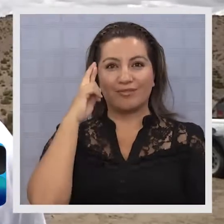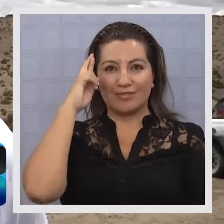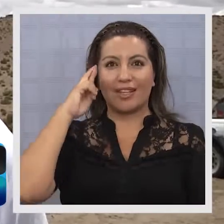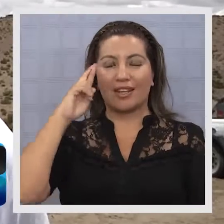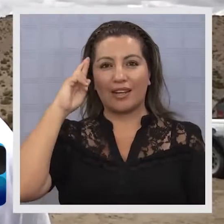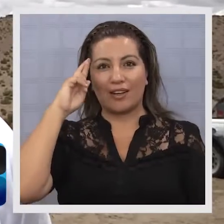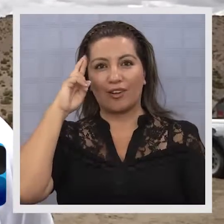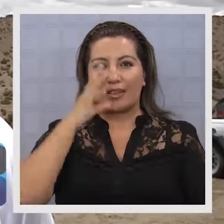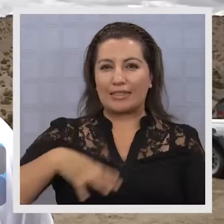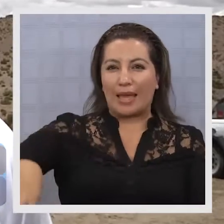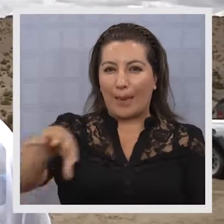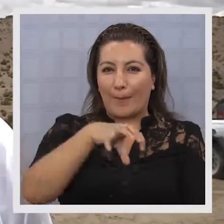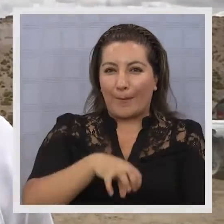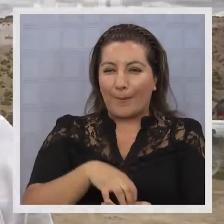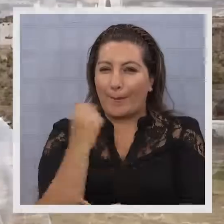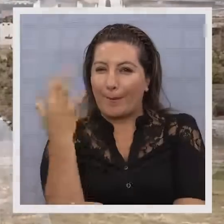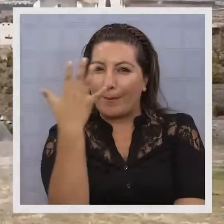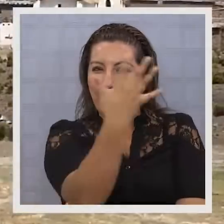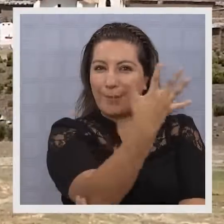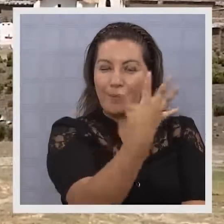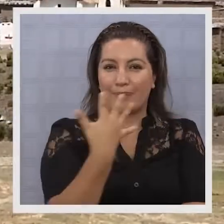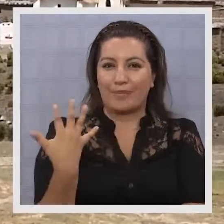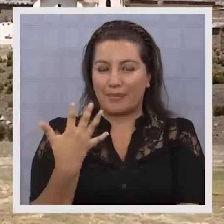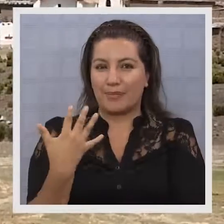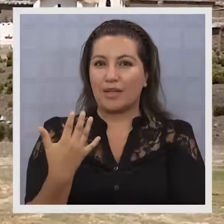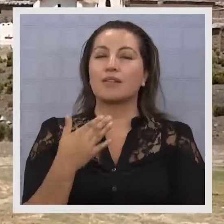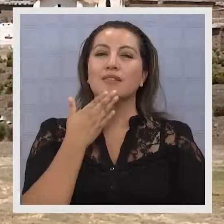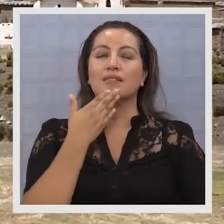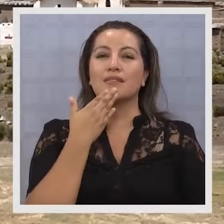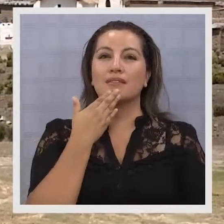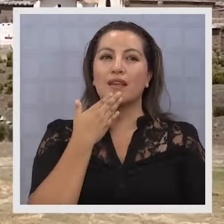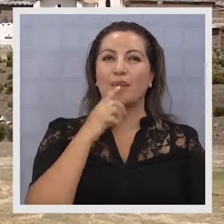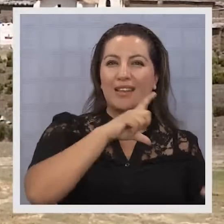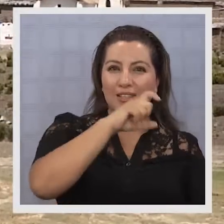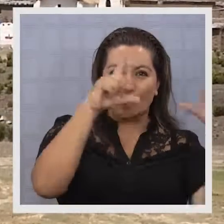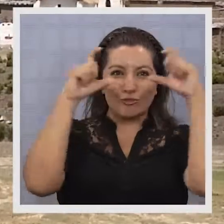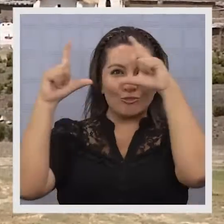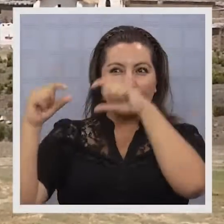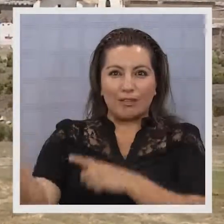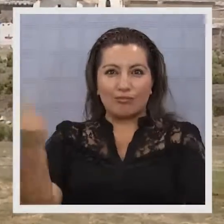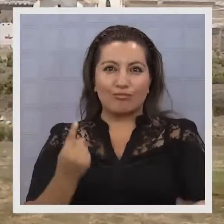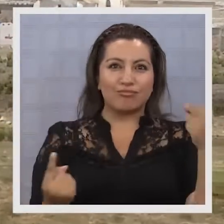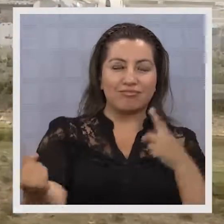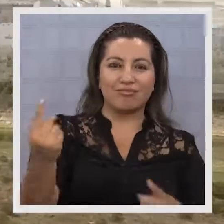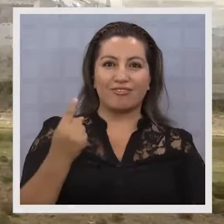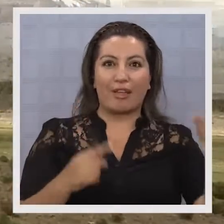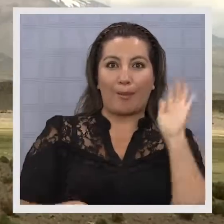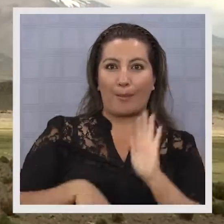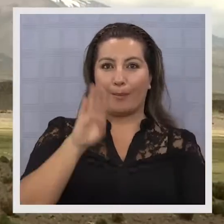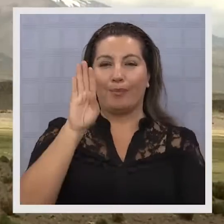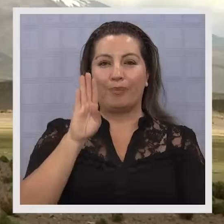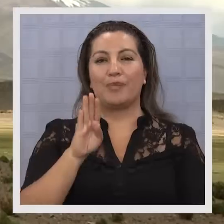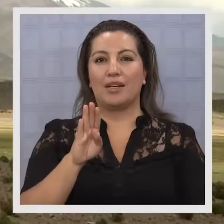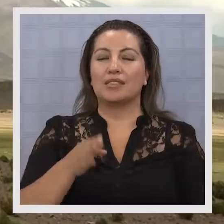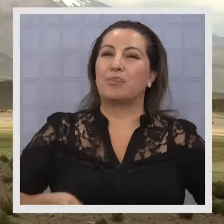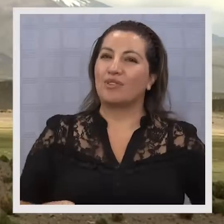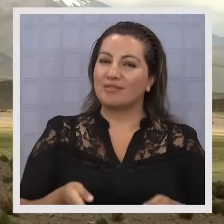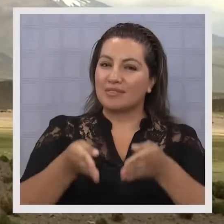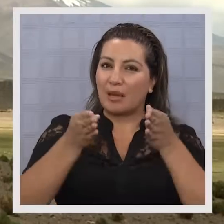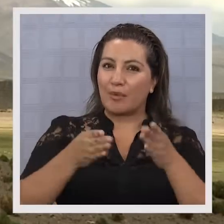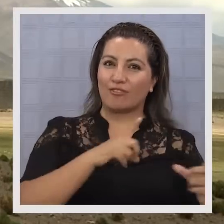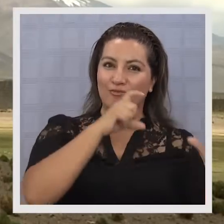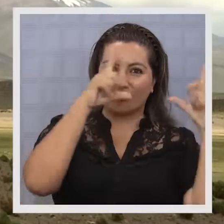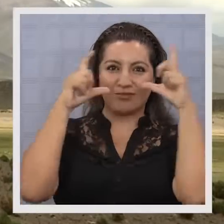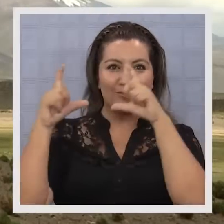patrimonio cultural vivo de este Parque Nacional, y también viene a aumentar los atractivos turísticos que podemos tener para las